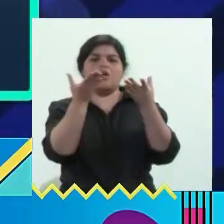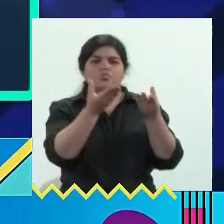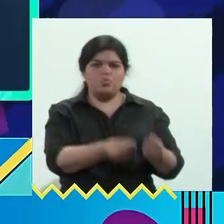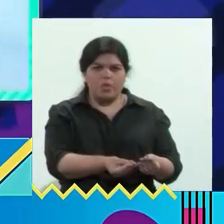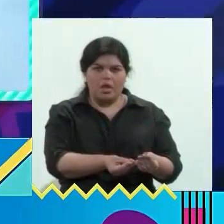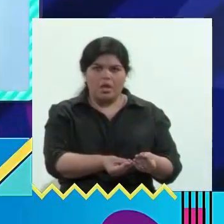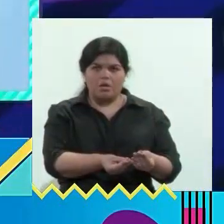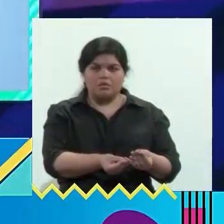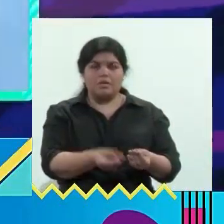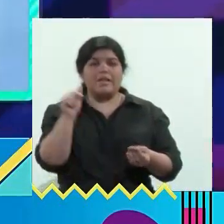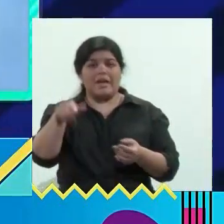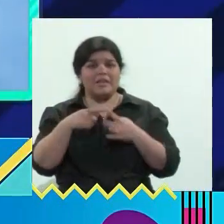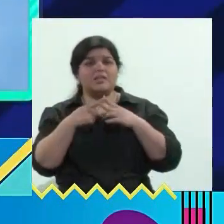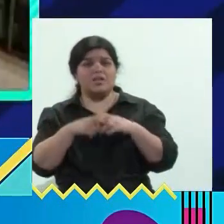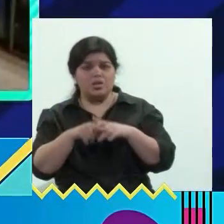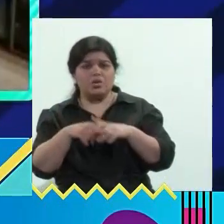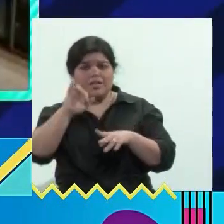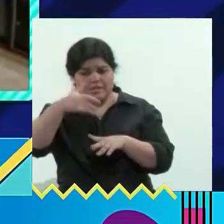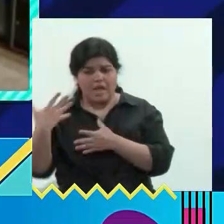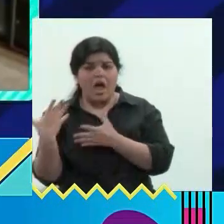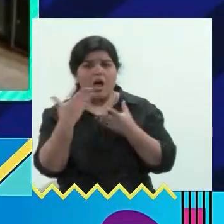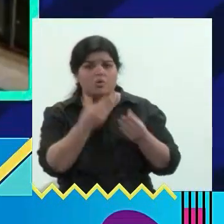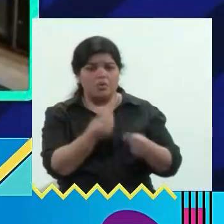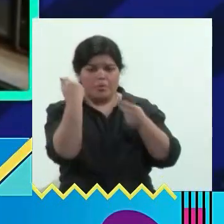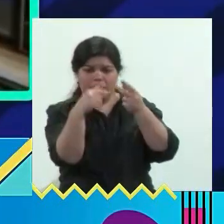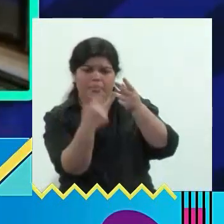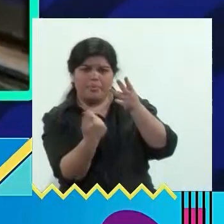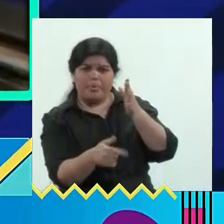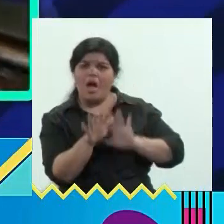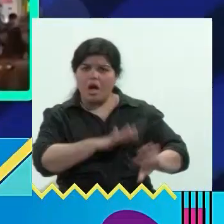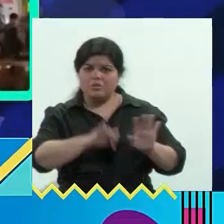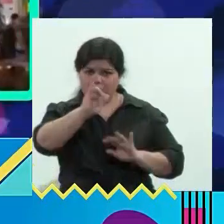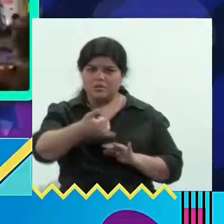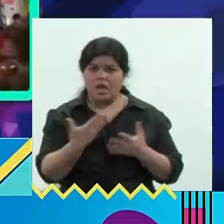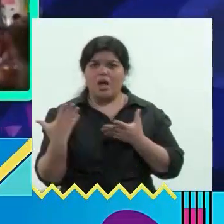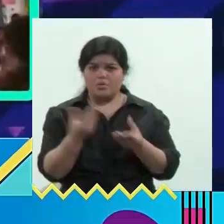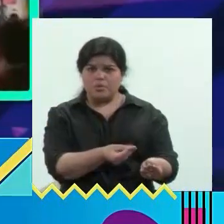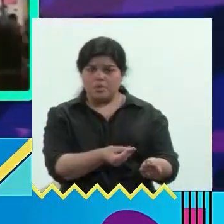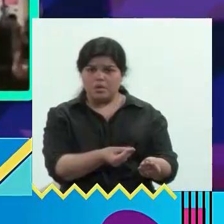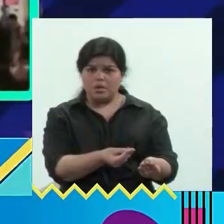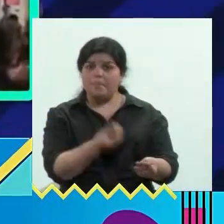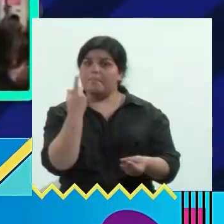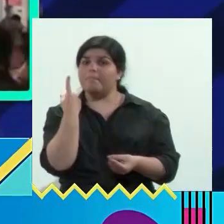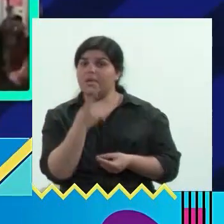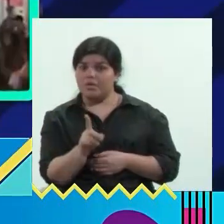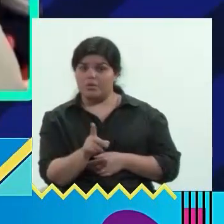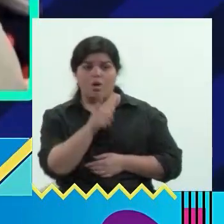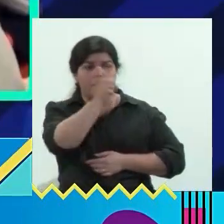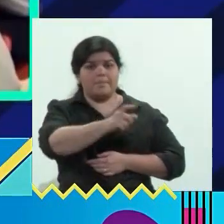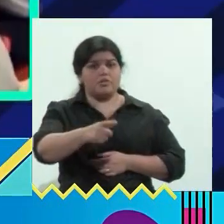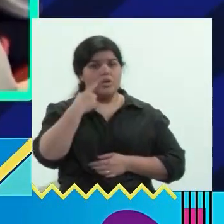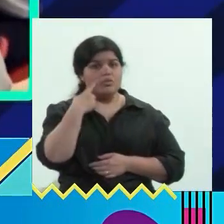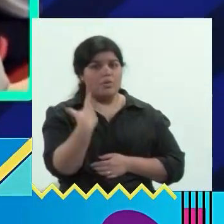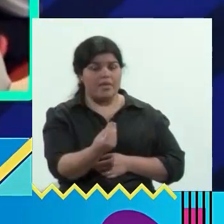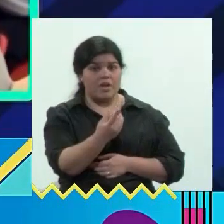la tecnología puede ayudarnos a hacer un montón de cosas. Y los ciudadanos deben saber